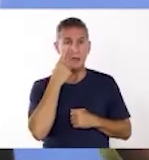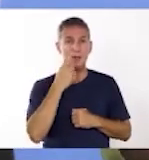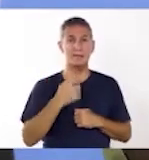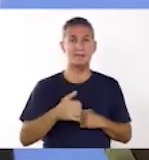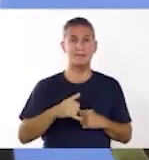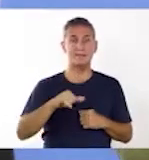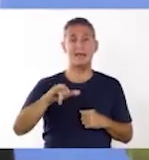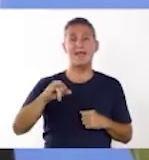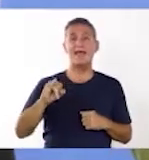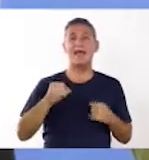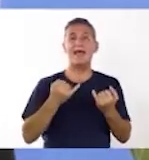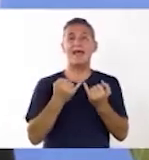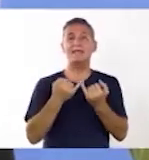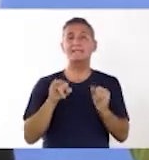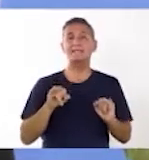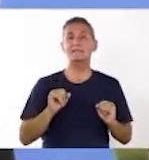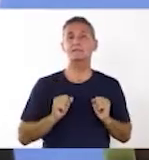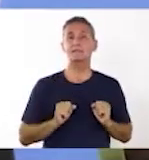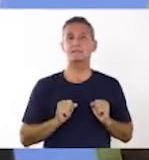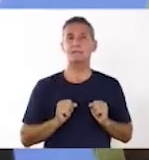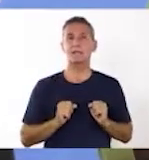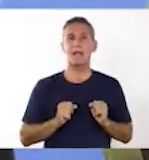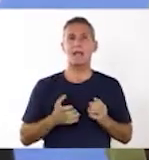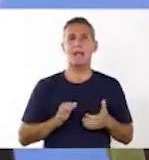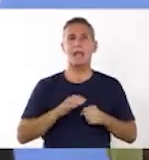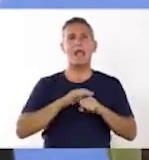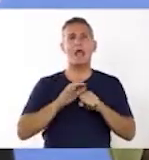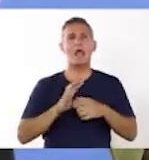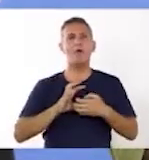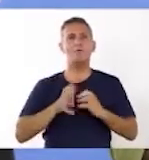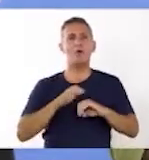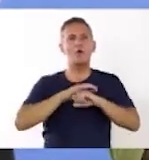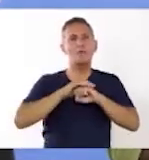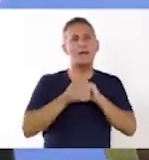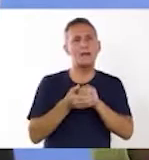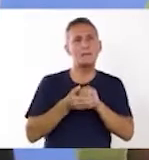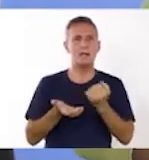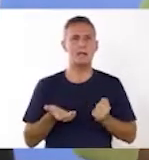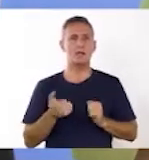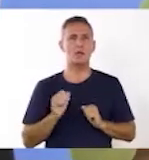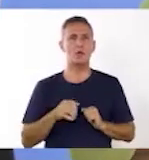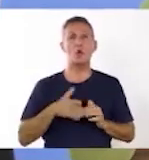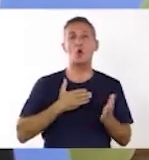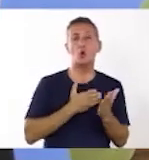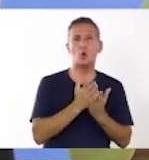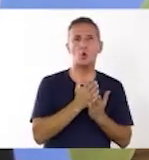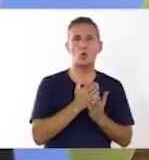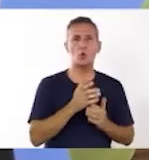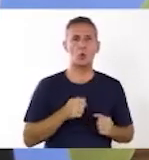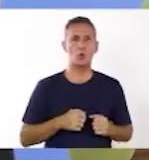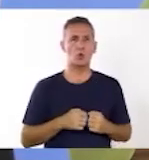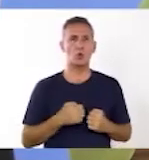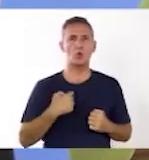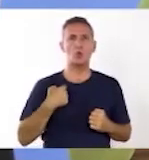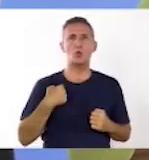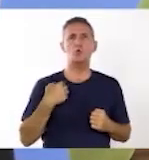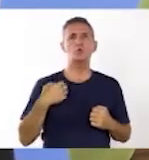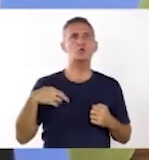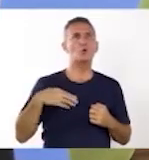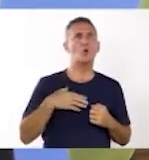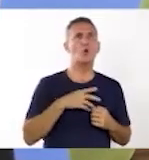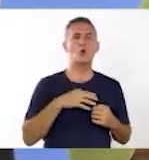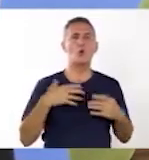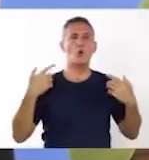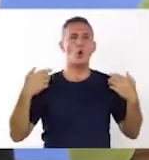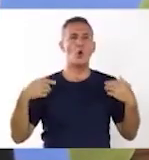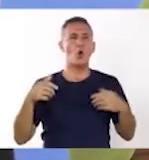yo cósmico, esa individualidad, es una individualidad hermanada. Sigue diciendo, vago e